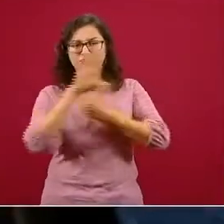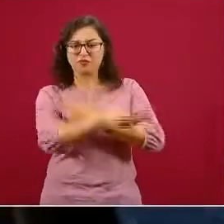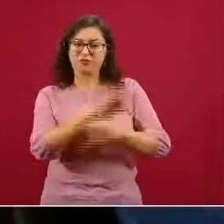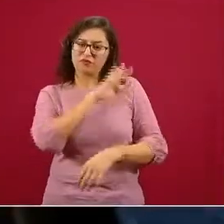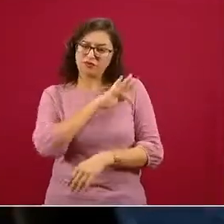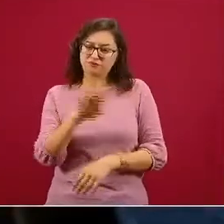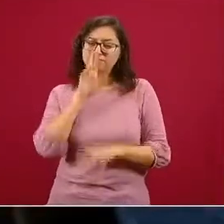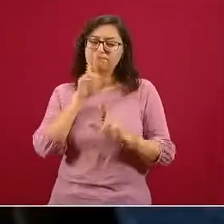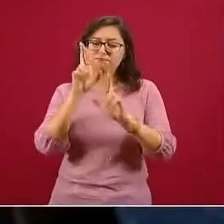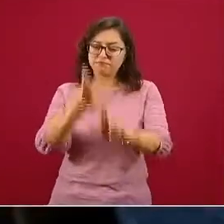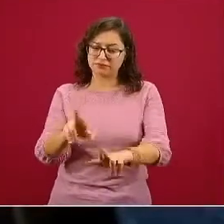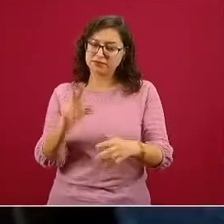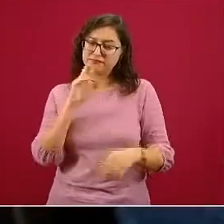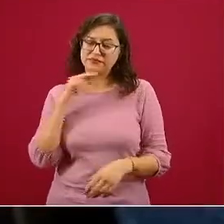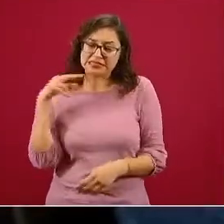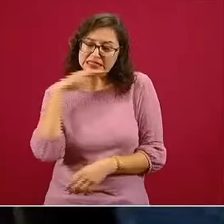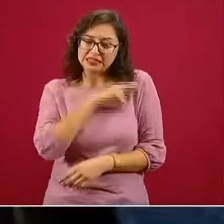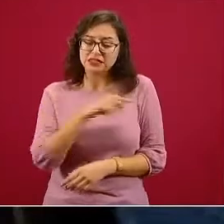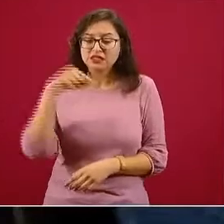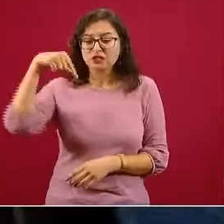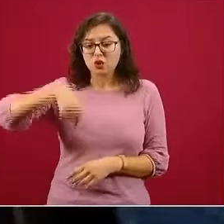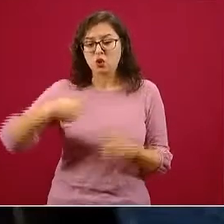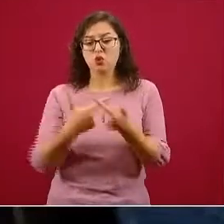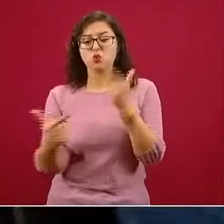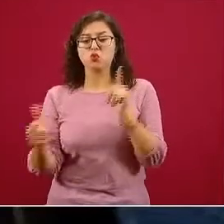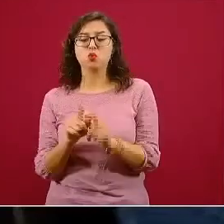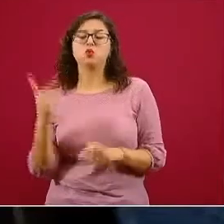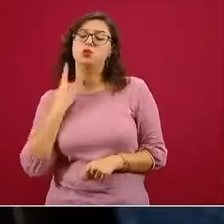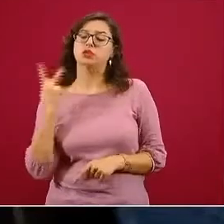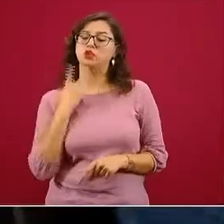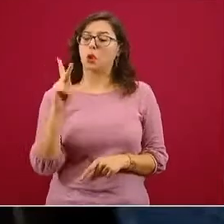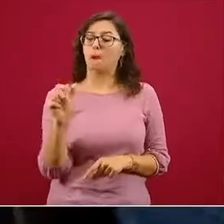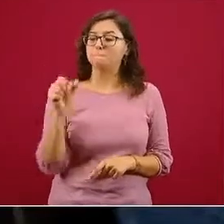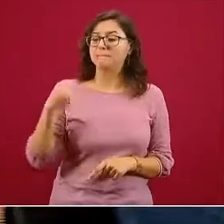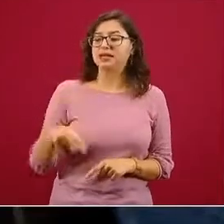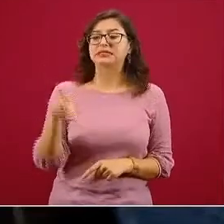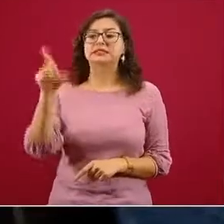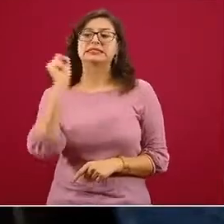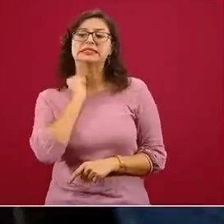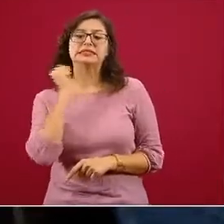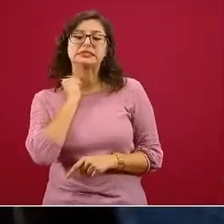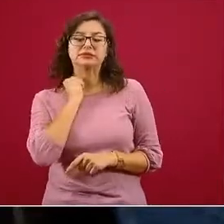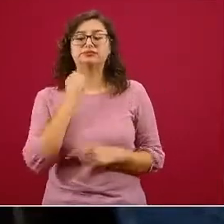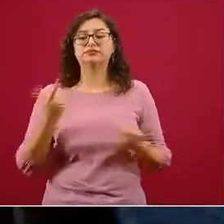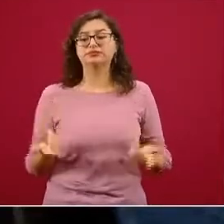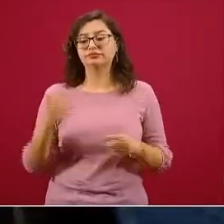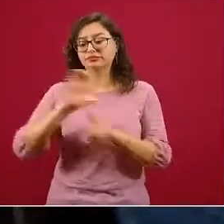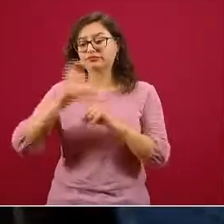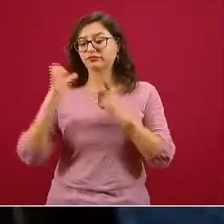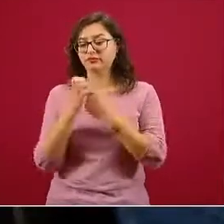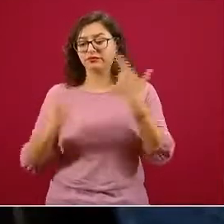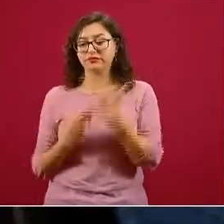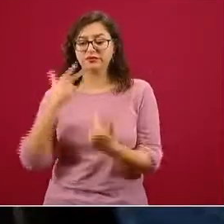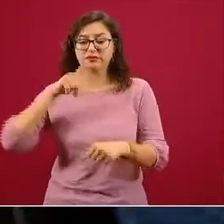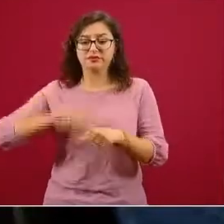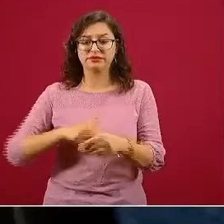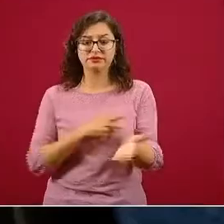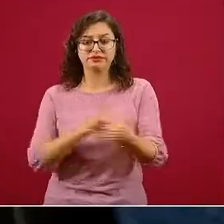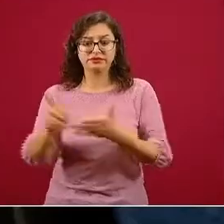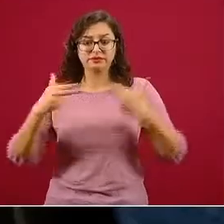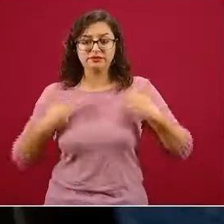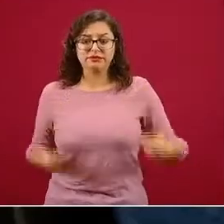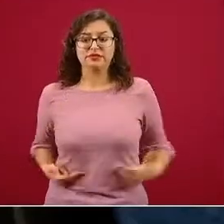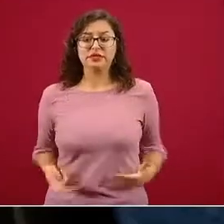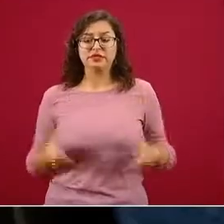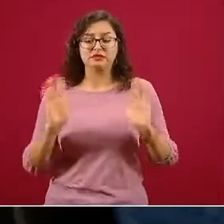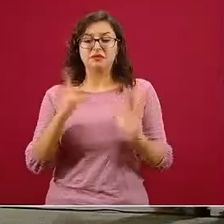tiempo, hoy el Grupo Parlamentario del PAN en el Senado anunció que la Comisión Nacional de Derechos Humanos dio